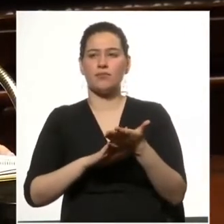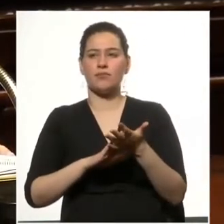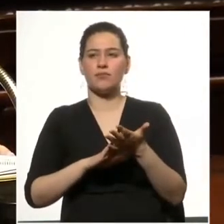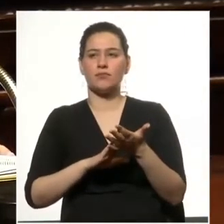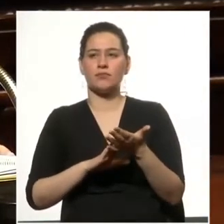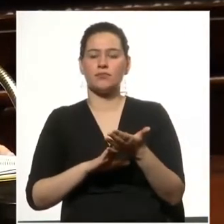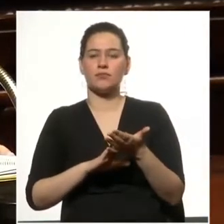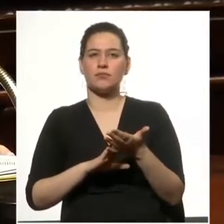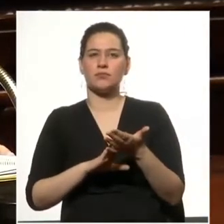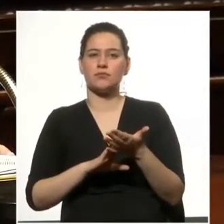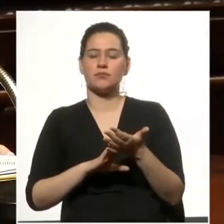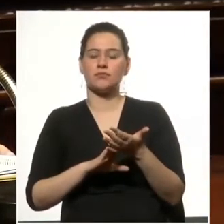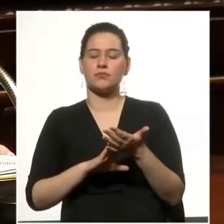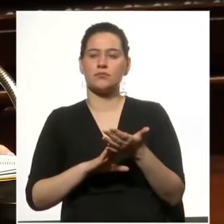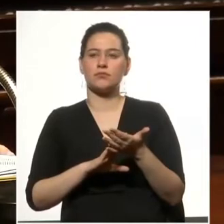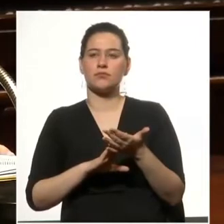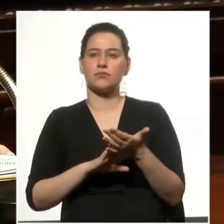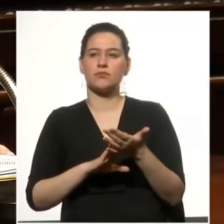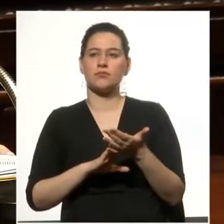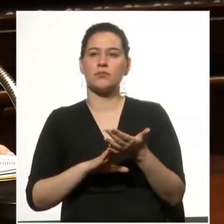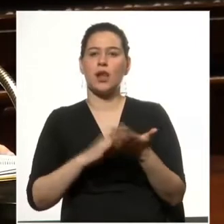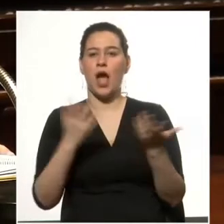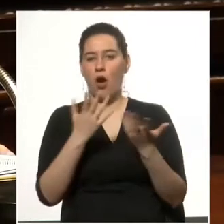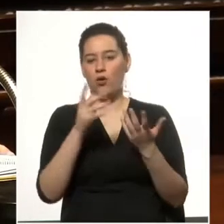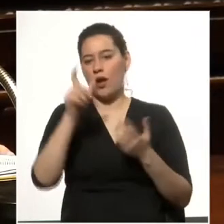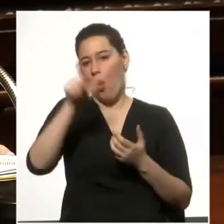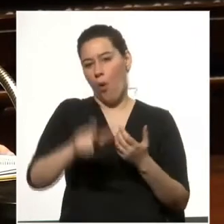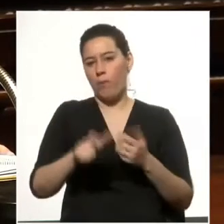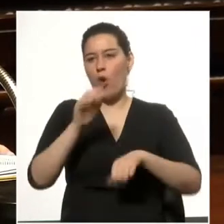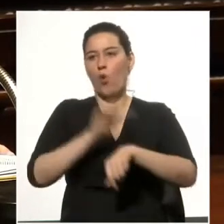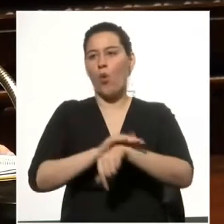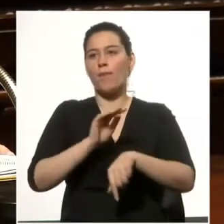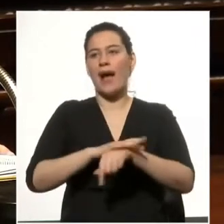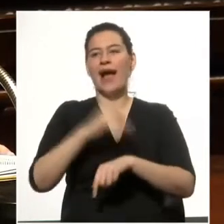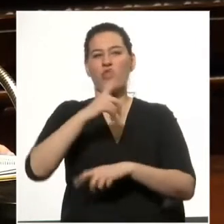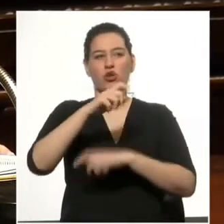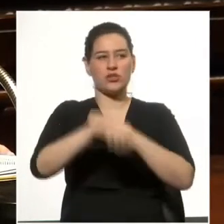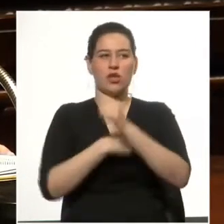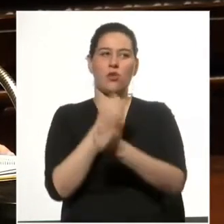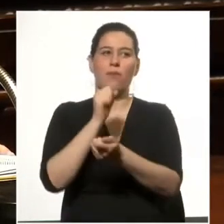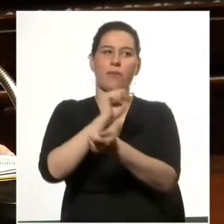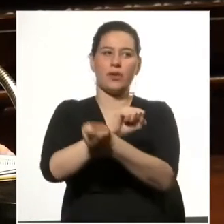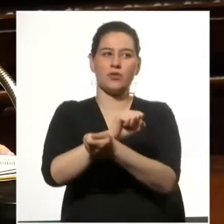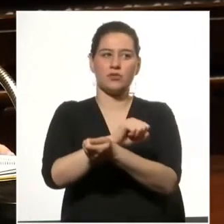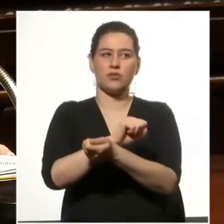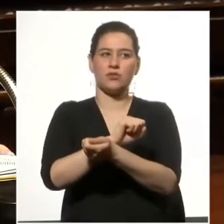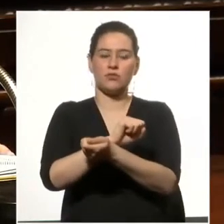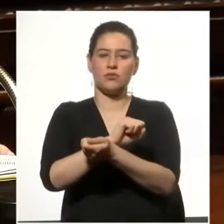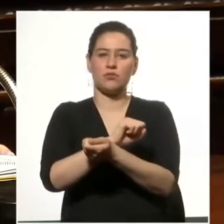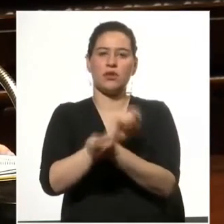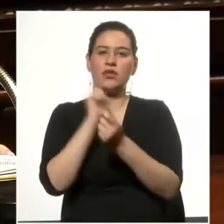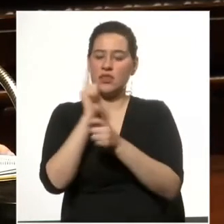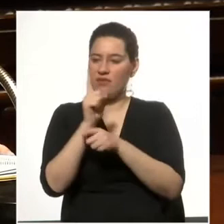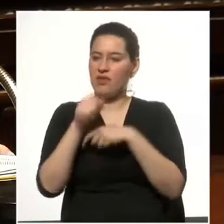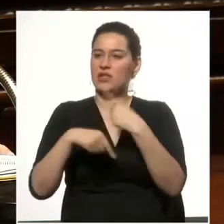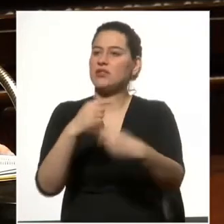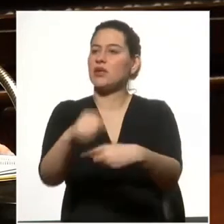non ibis in idem. Gavazo se encuentra cumpliendo una condena desde hace 14 años y deberá continuar con esa